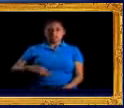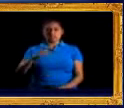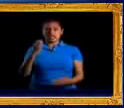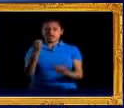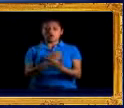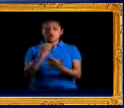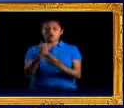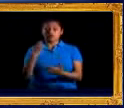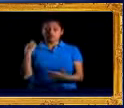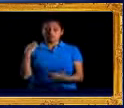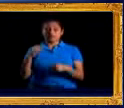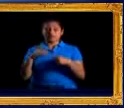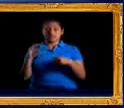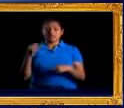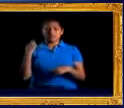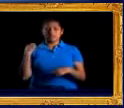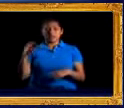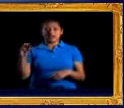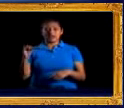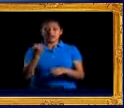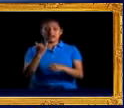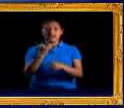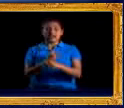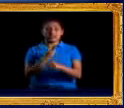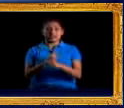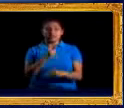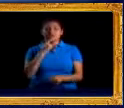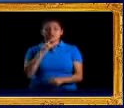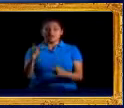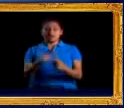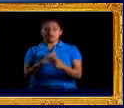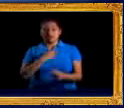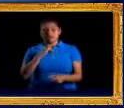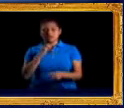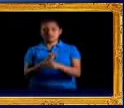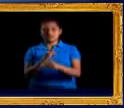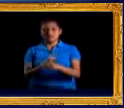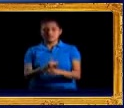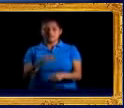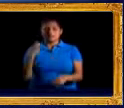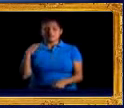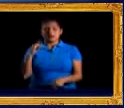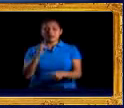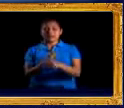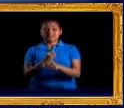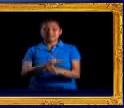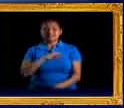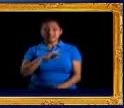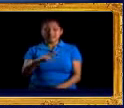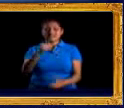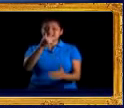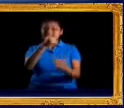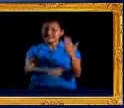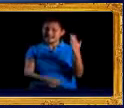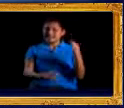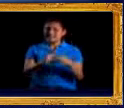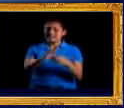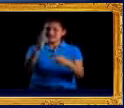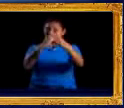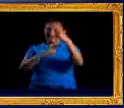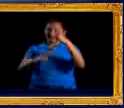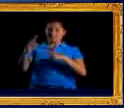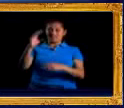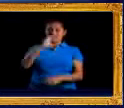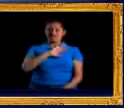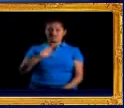la iglesia, oiga esto, para la iglesia, diga conmigo iglesia, para la iglesia serán señales de la venida